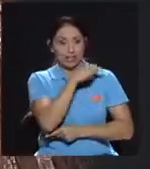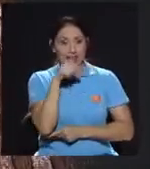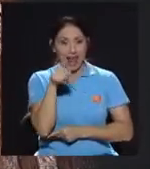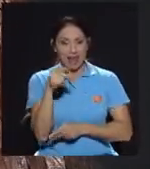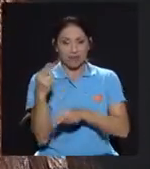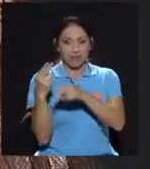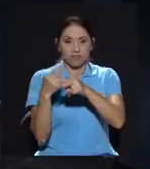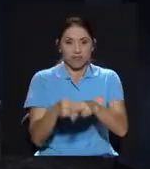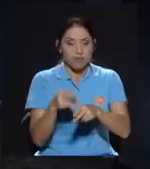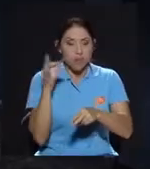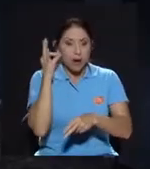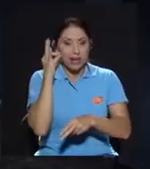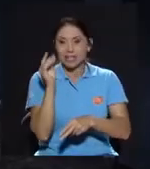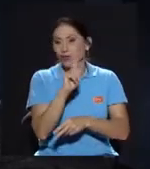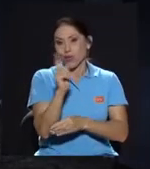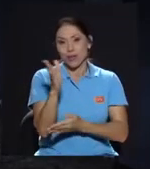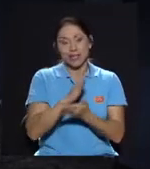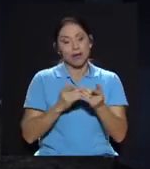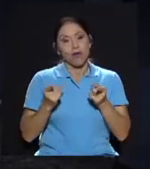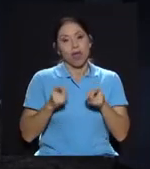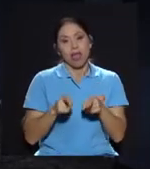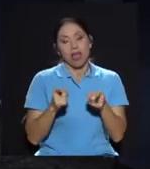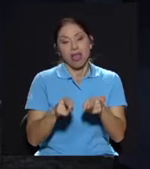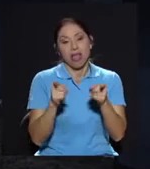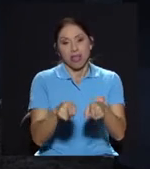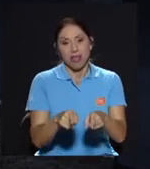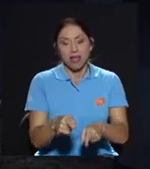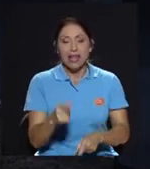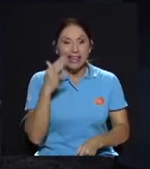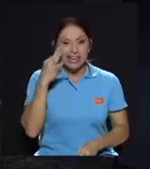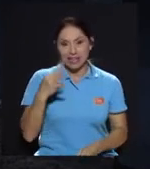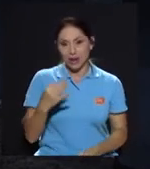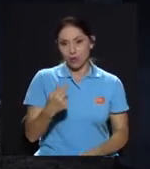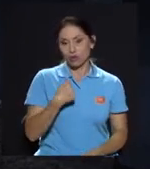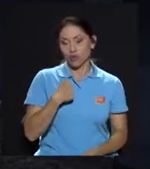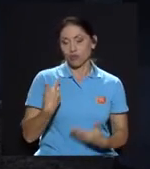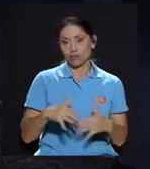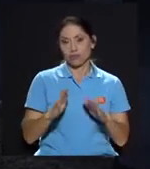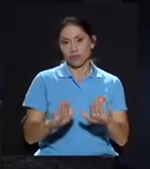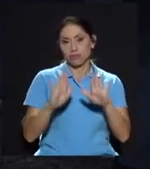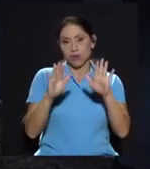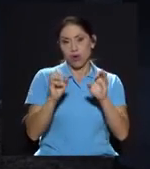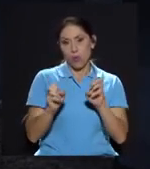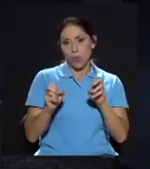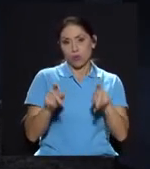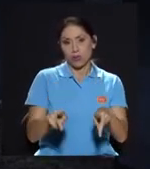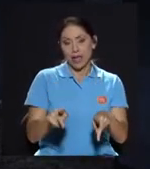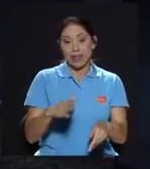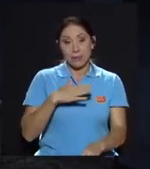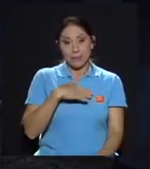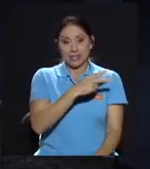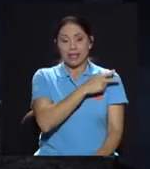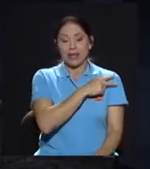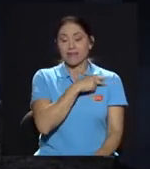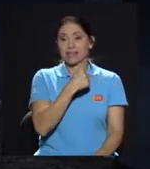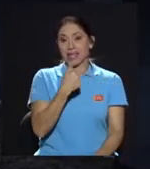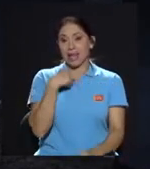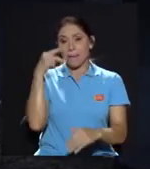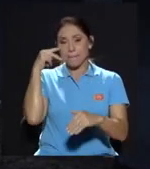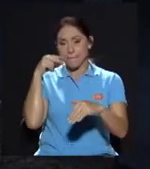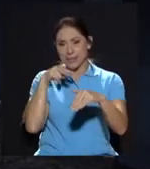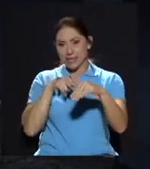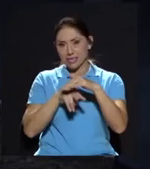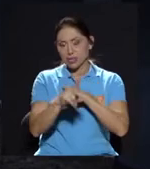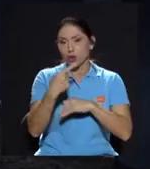lo frecuente creo que tuve una gran oportunidad con una gran visión de mis jefes de que tenía la posibilidad de